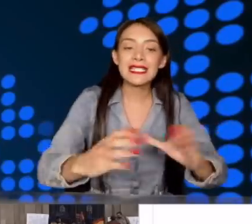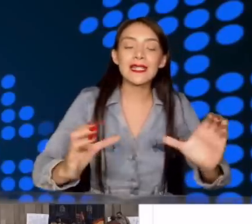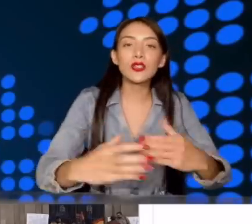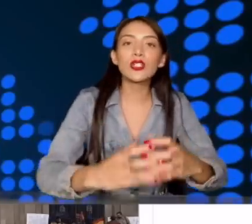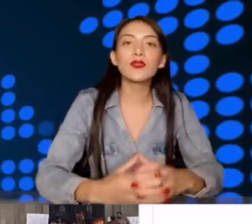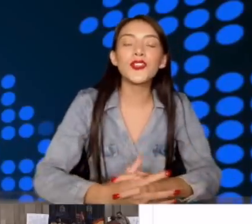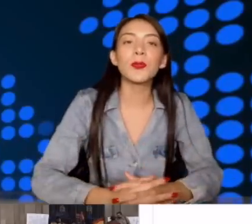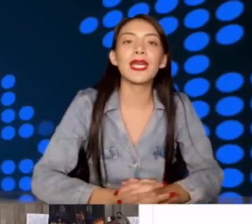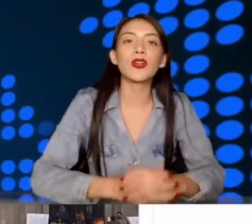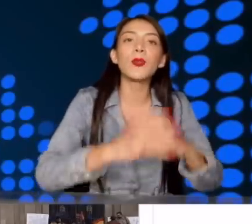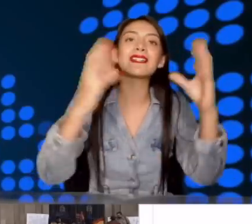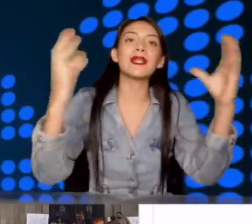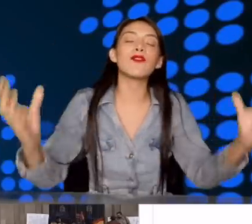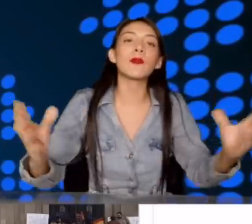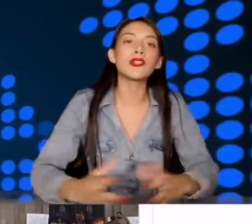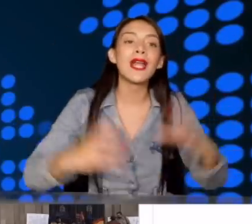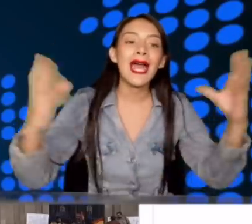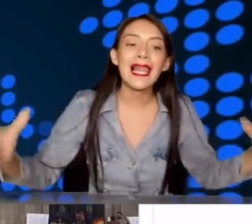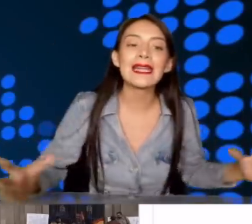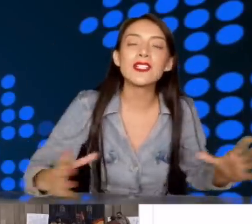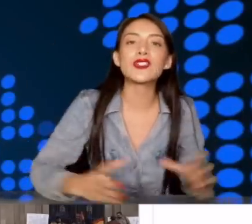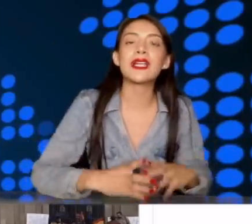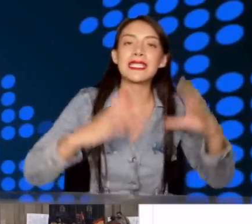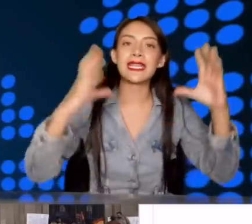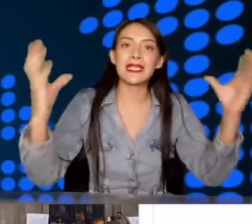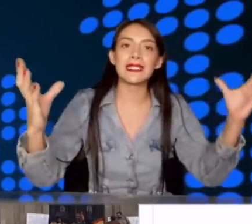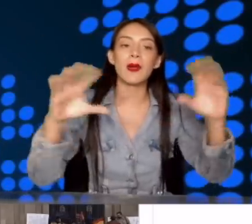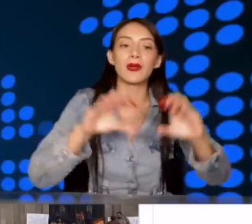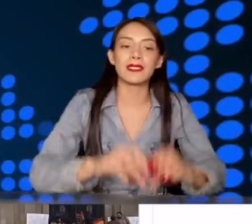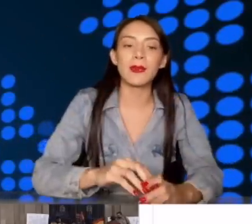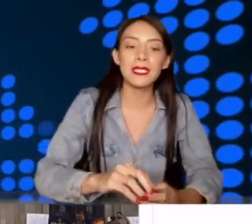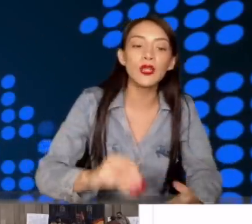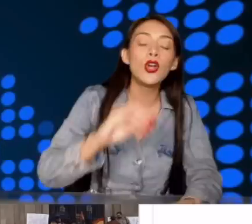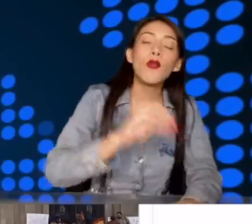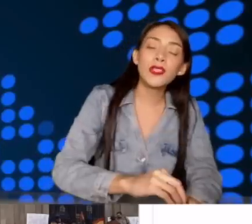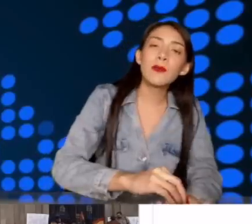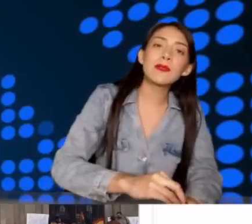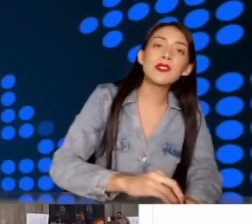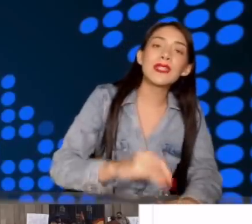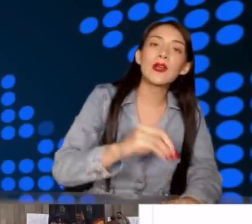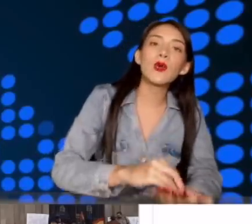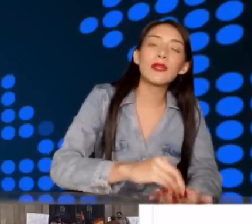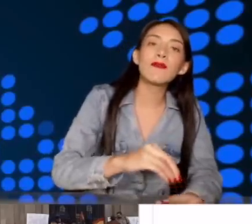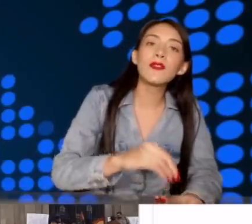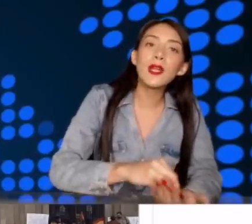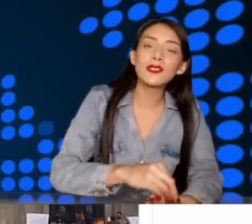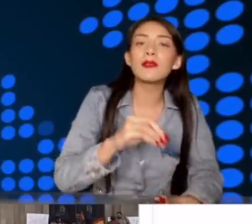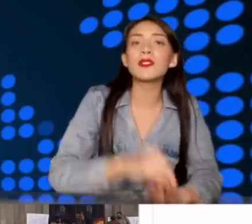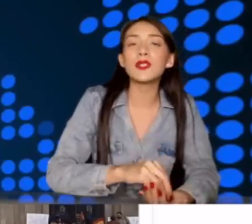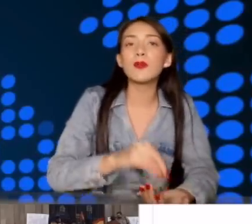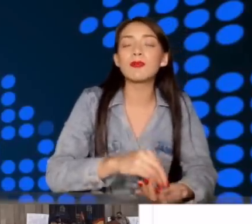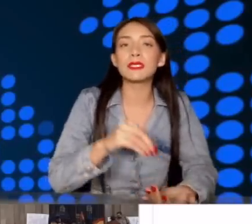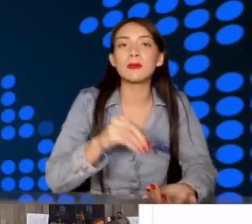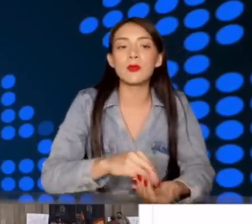pues, cerrar todos los filtros para que no pueda salir información a las redes sociales y que nadie sepa lo que está pasando, donde también se menciona que hubo infiltrados y